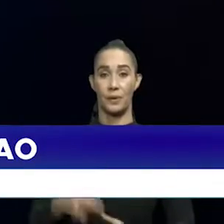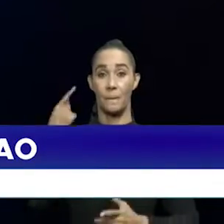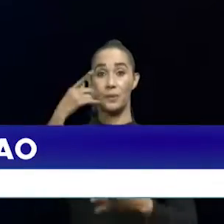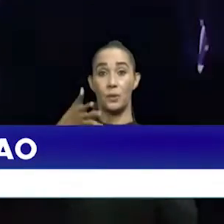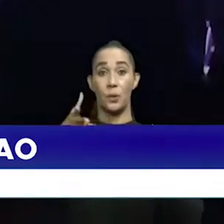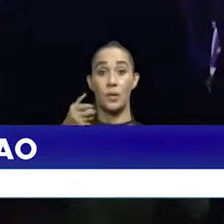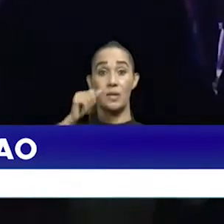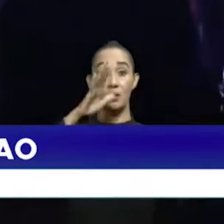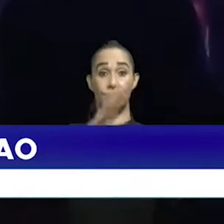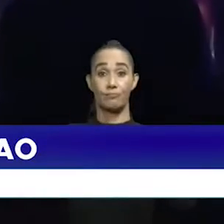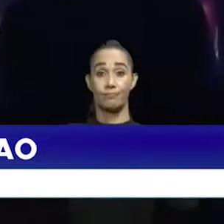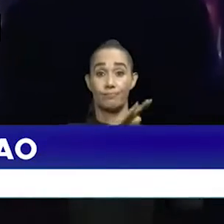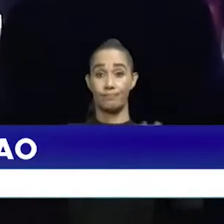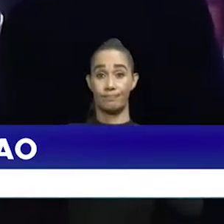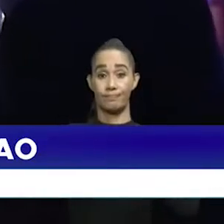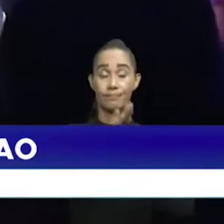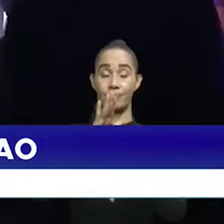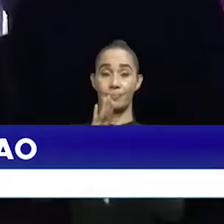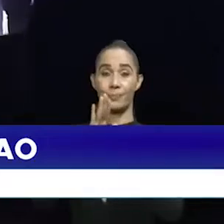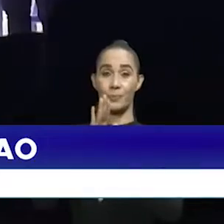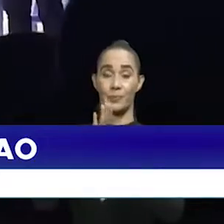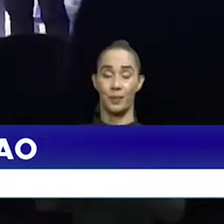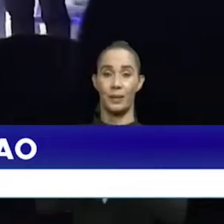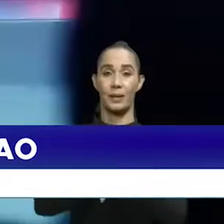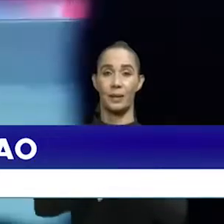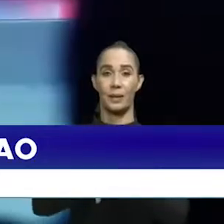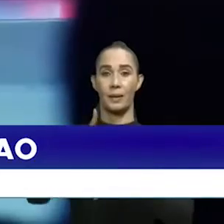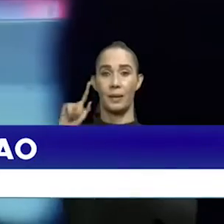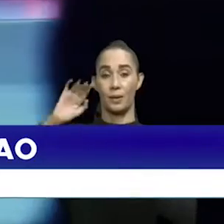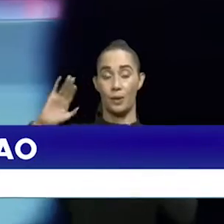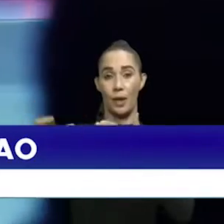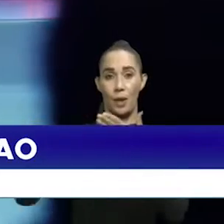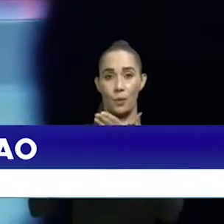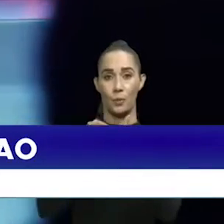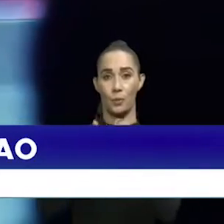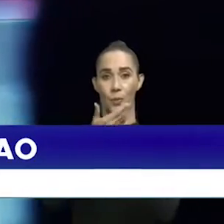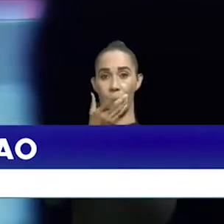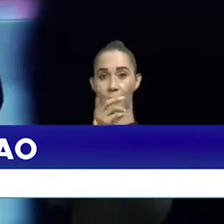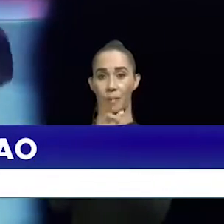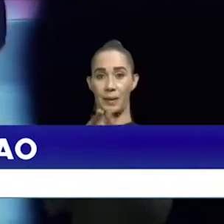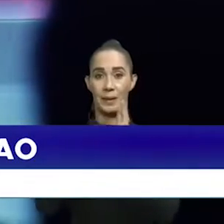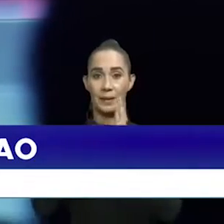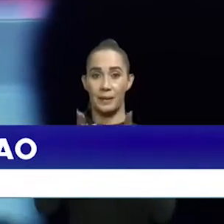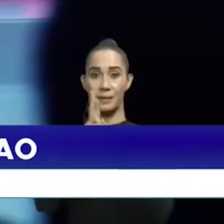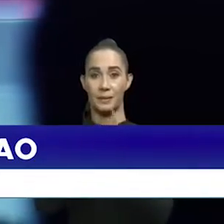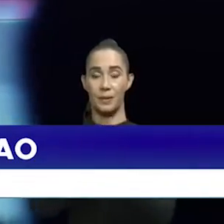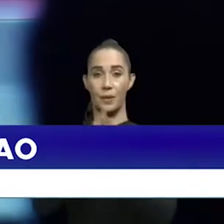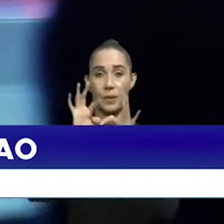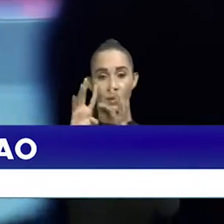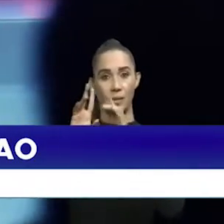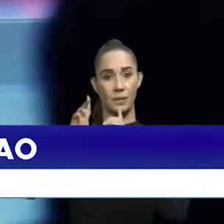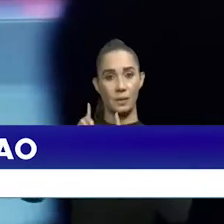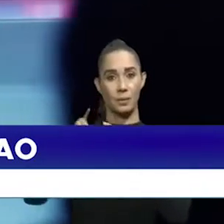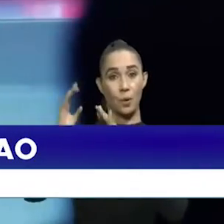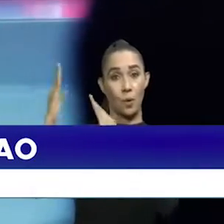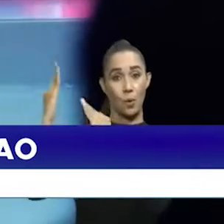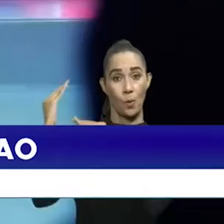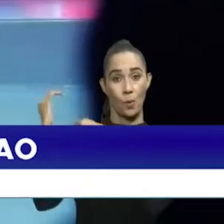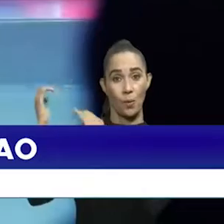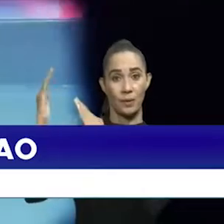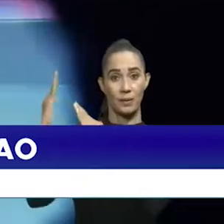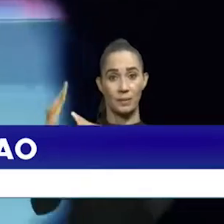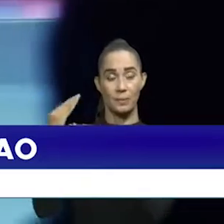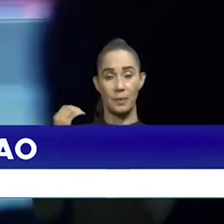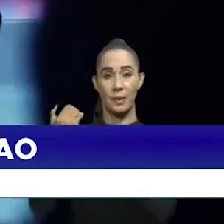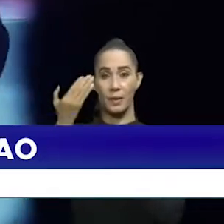quiero convocarles a una nueva restauración que se luchará con esperanza.